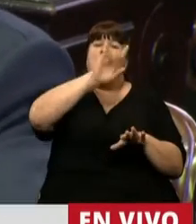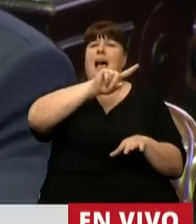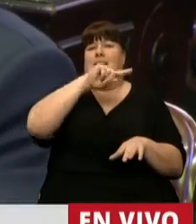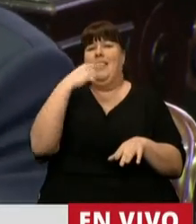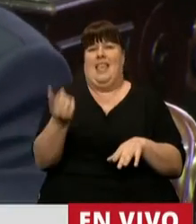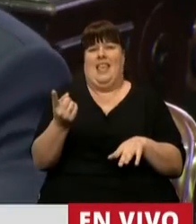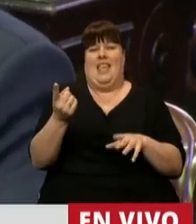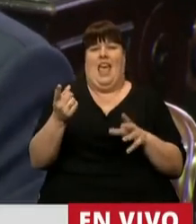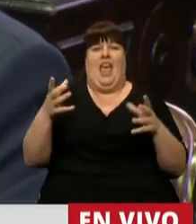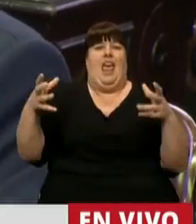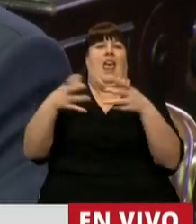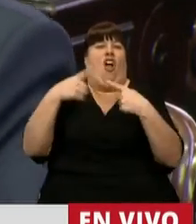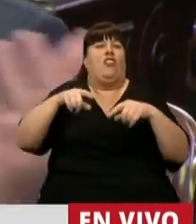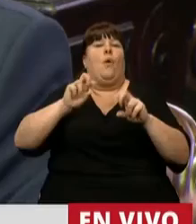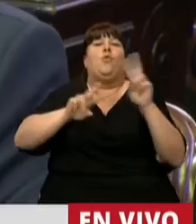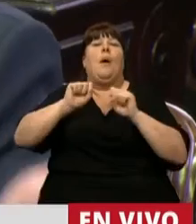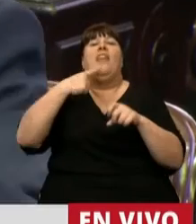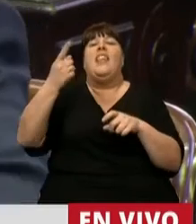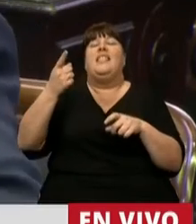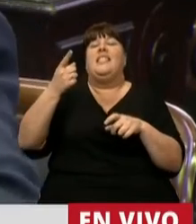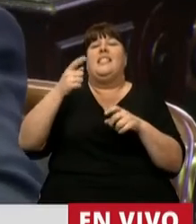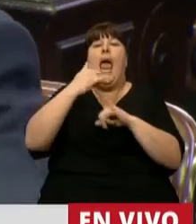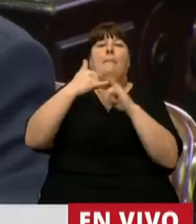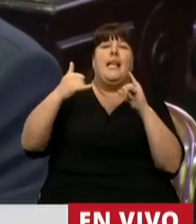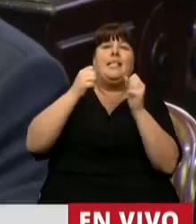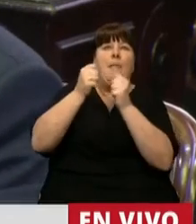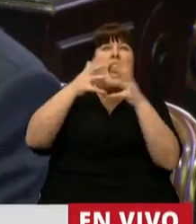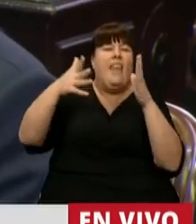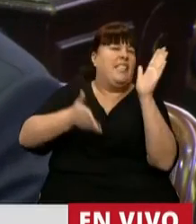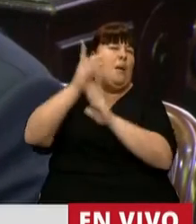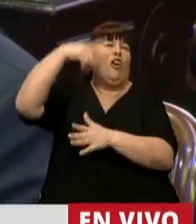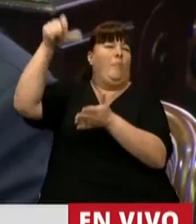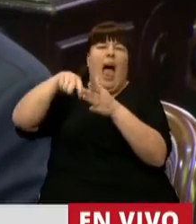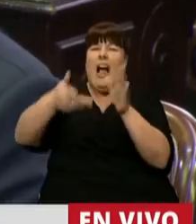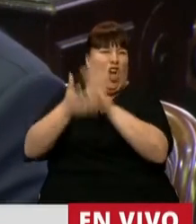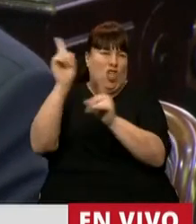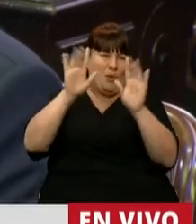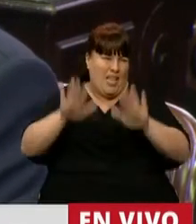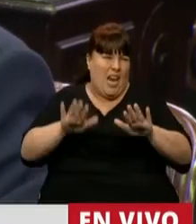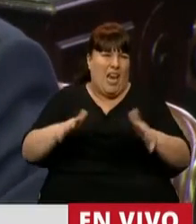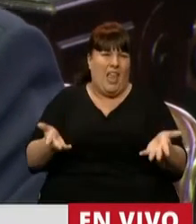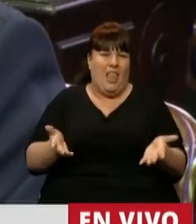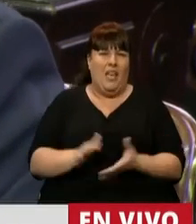de todos estos agoreros del mal que dicen que las grandes y las medianas empresas se van a ir. De acá no se va a ir nadie.